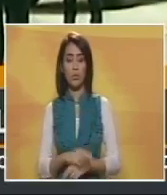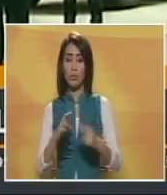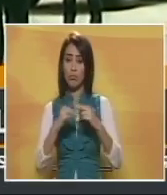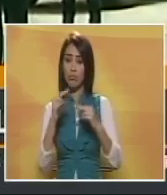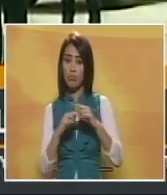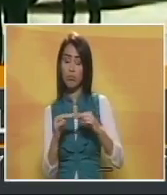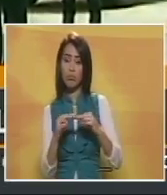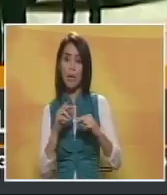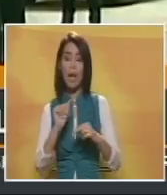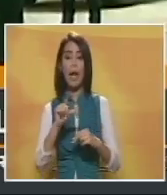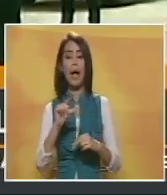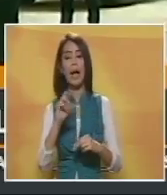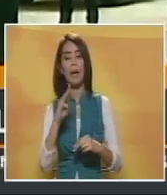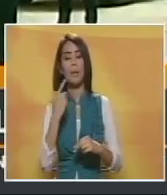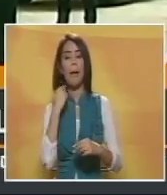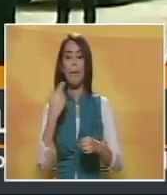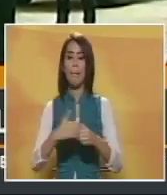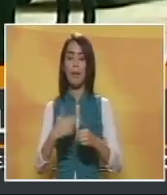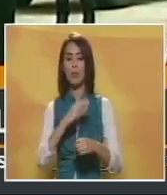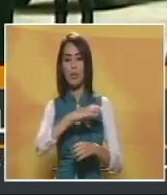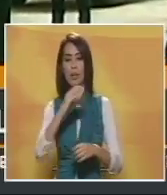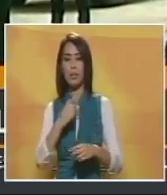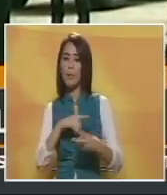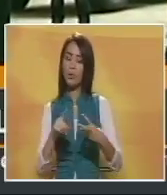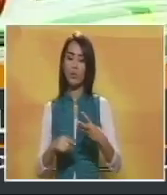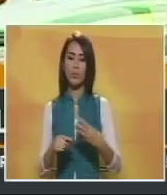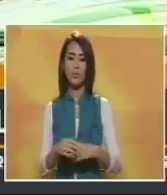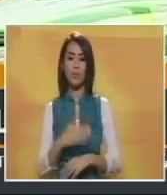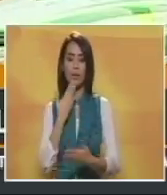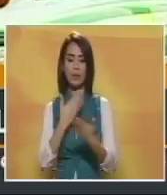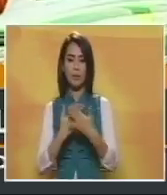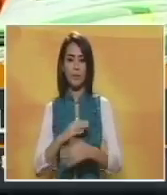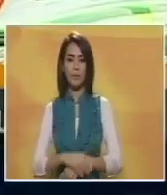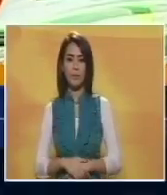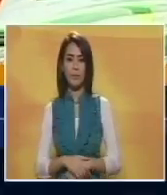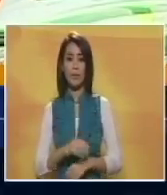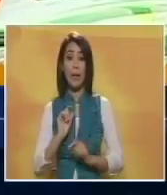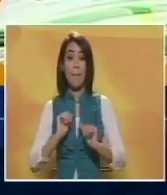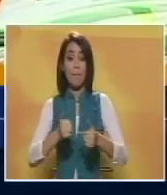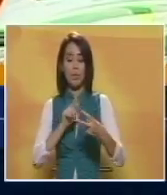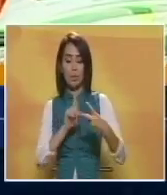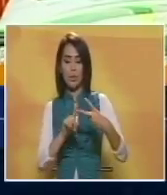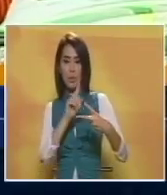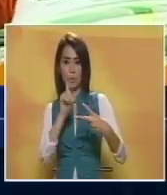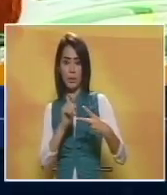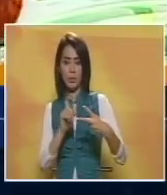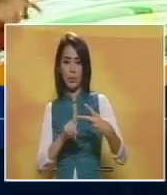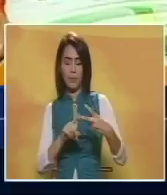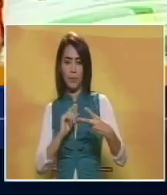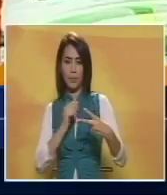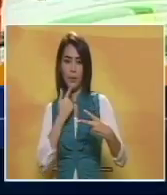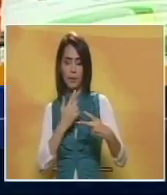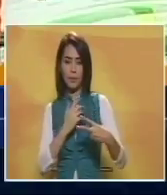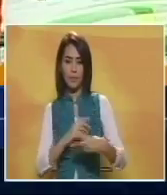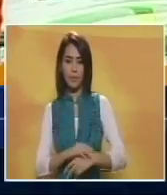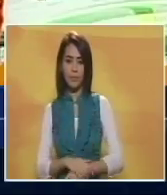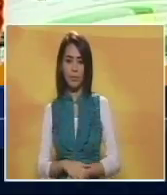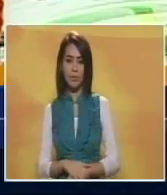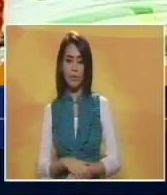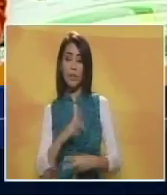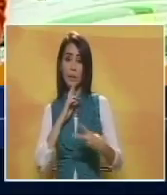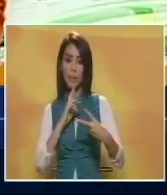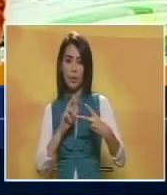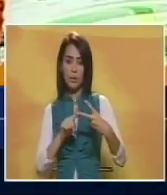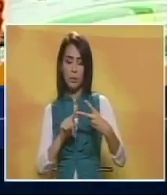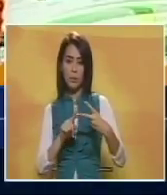como el ALBA TCP, Petrocaribe, entre otras. Gracias. Bueno, empiezo por la segunda pregunta. Llegué ayer en la